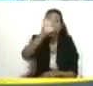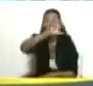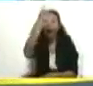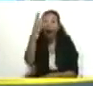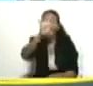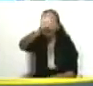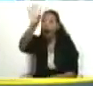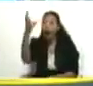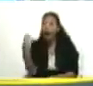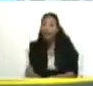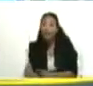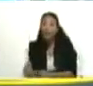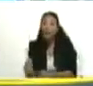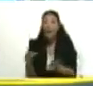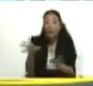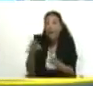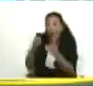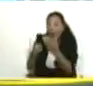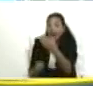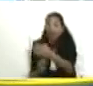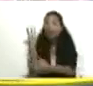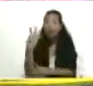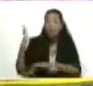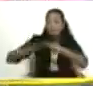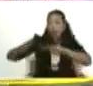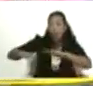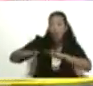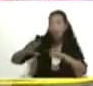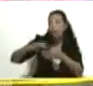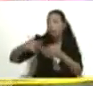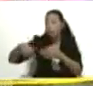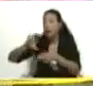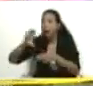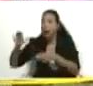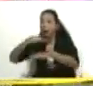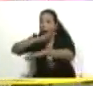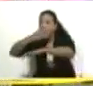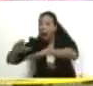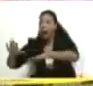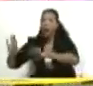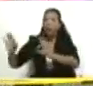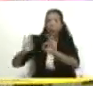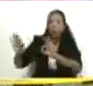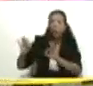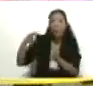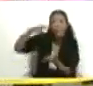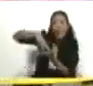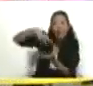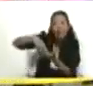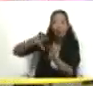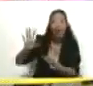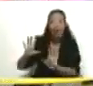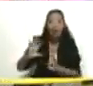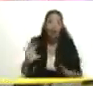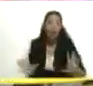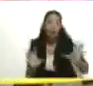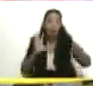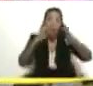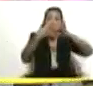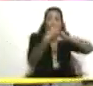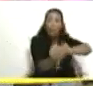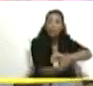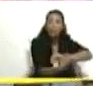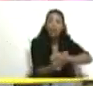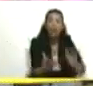afro-venezolanos de la región de Barlovento. Y un poquito más allá de otras costas. Y además le combinaron con